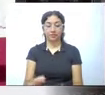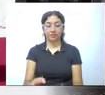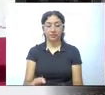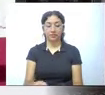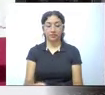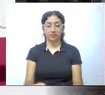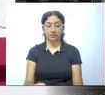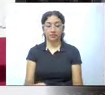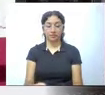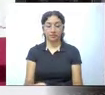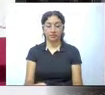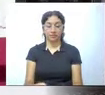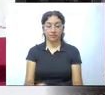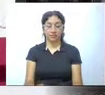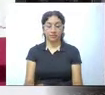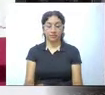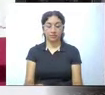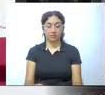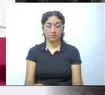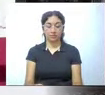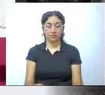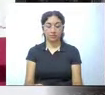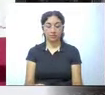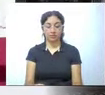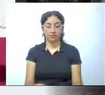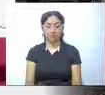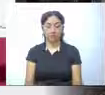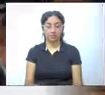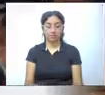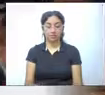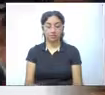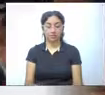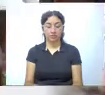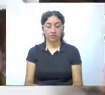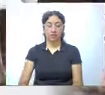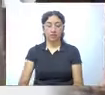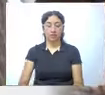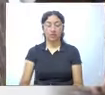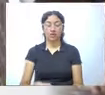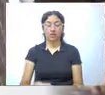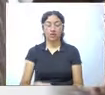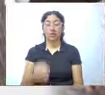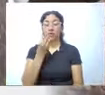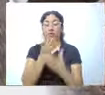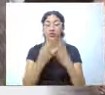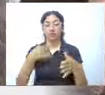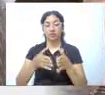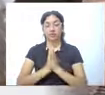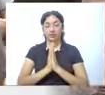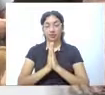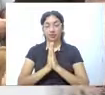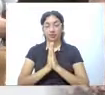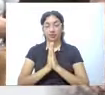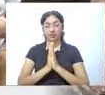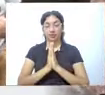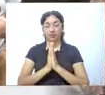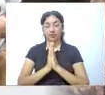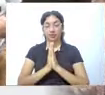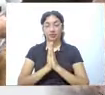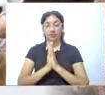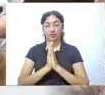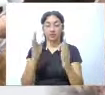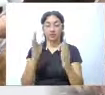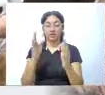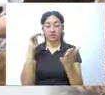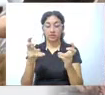buenas noches mi pedido está orientado a que se estudie la factibilidad de que